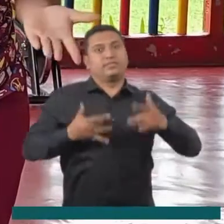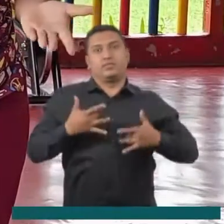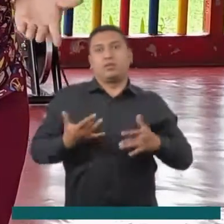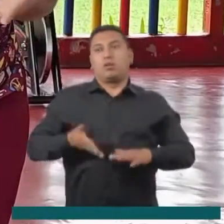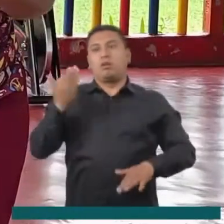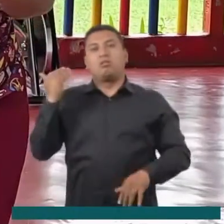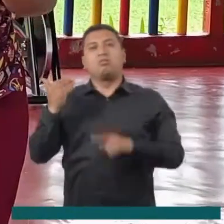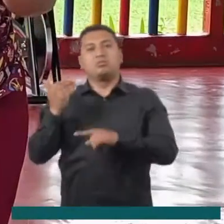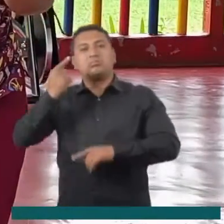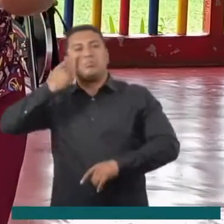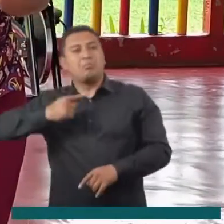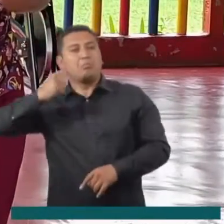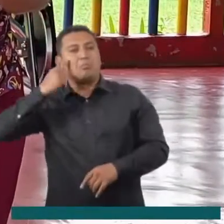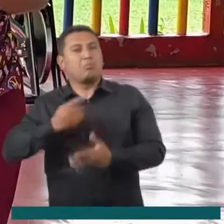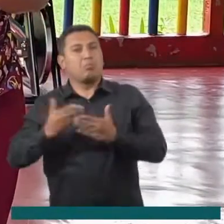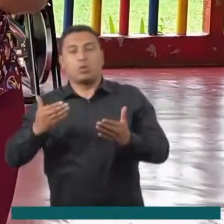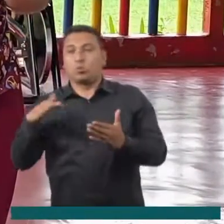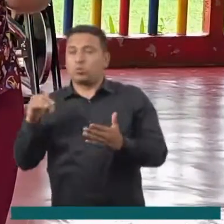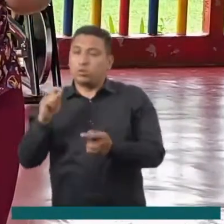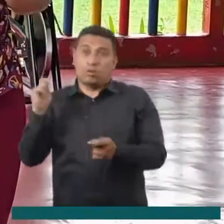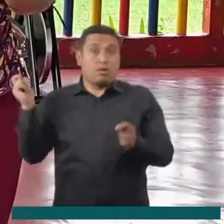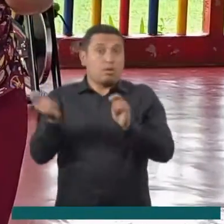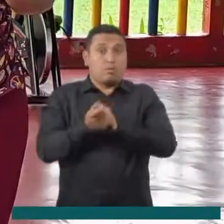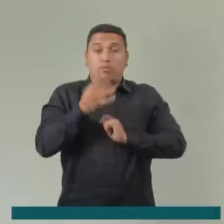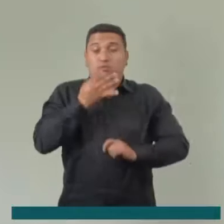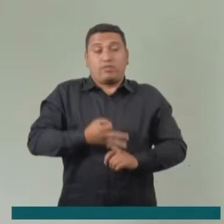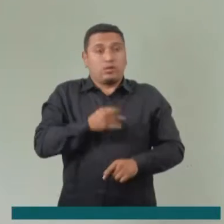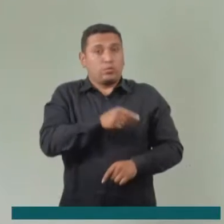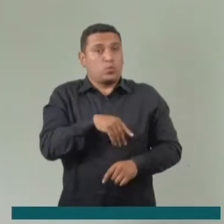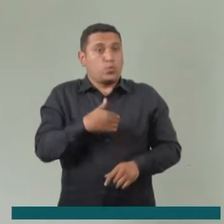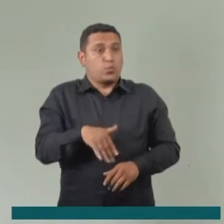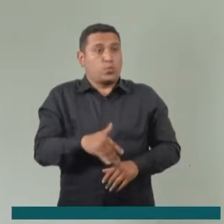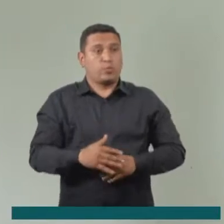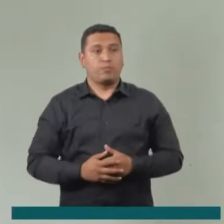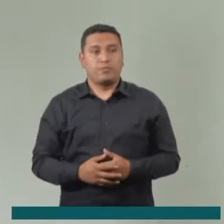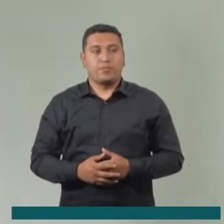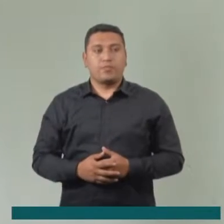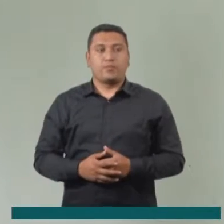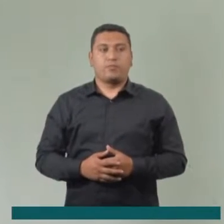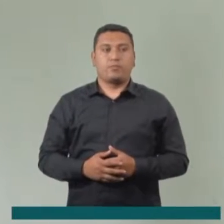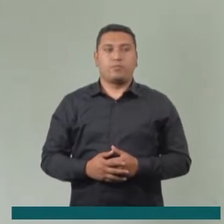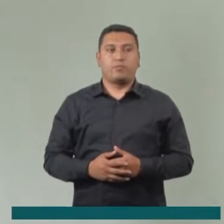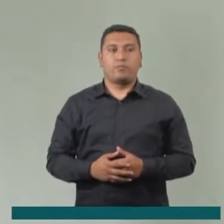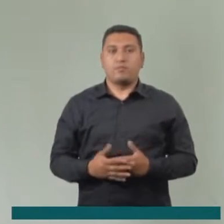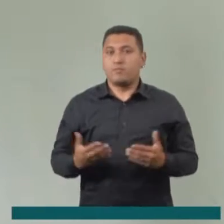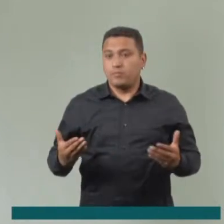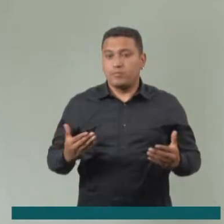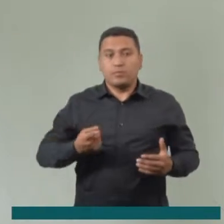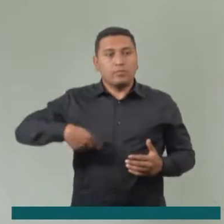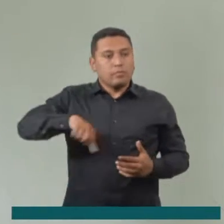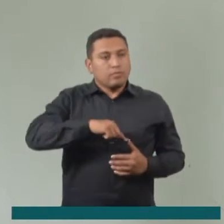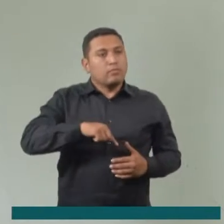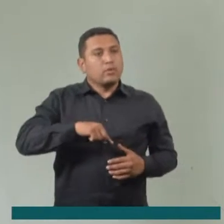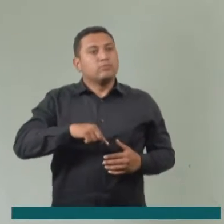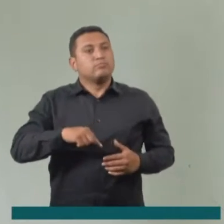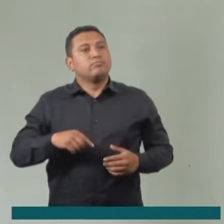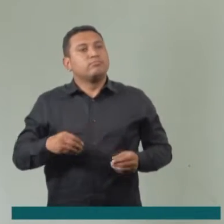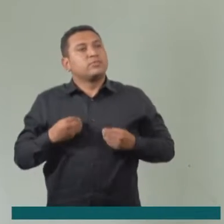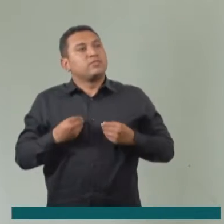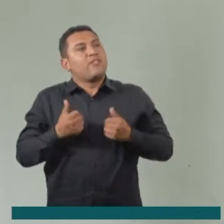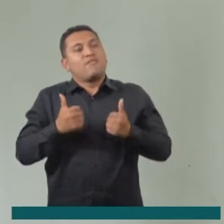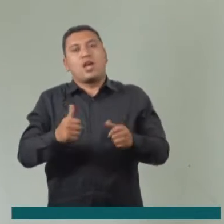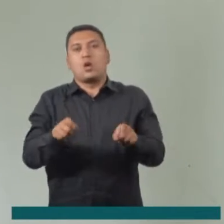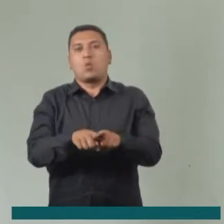tiraba al piso, pues ahorita sí es, mejor dicho, el cambio ha sido espectacular. Son sinónimo de bienestar porque son niños que nacen con